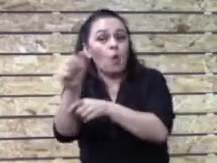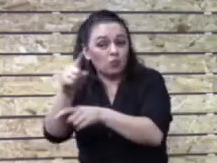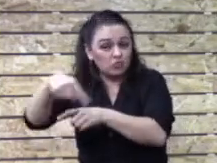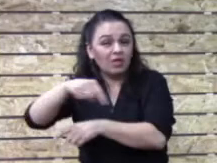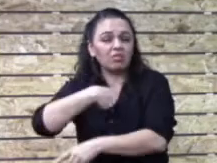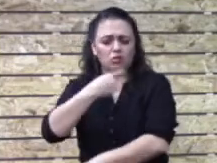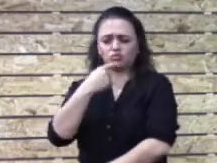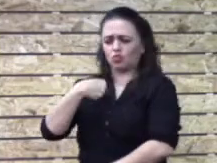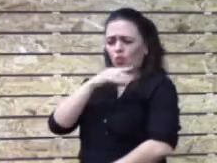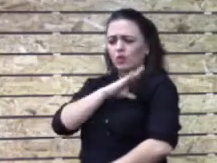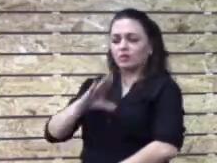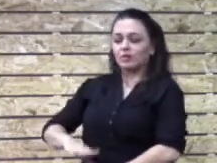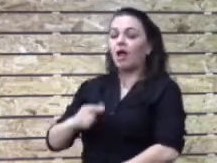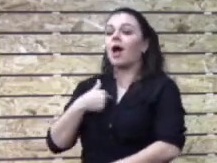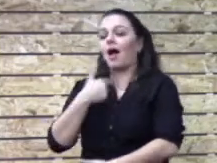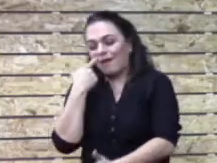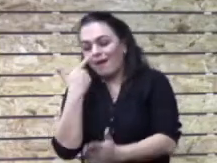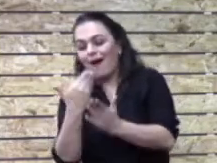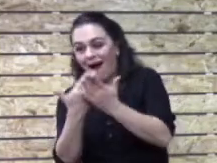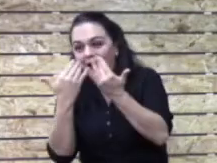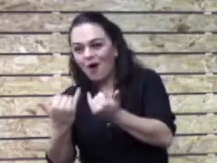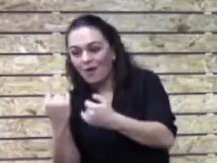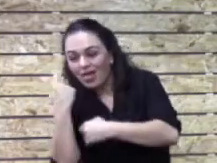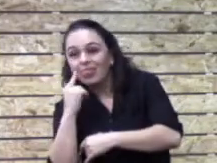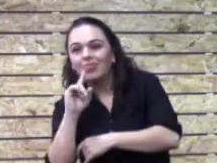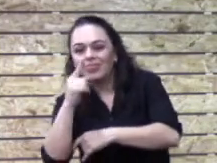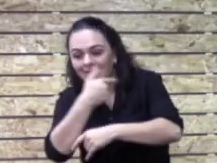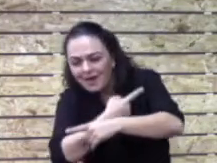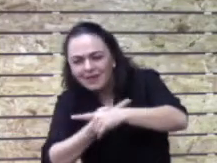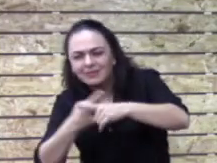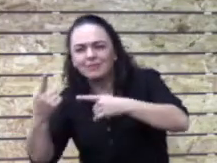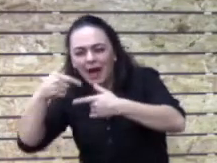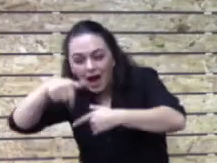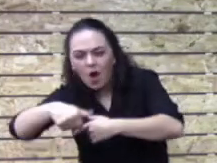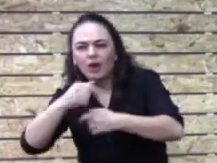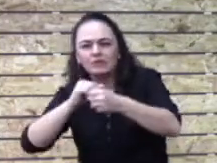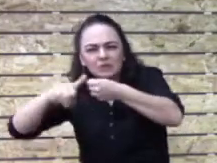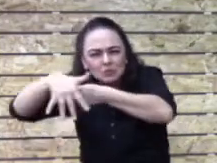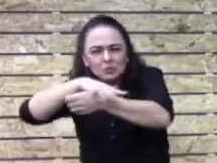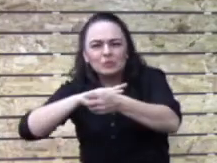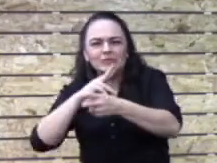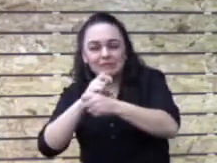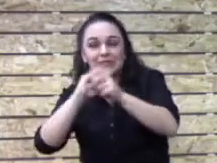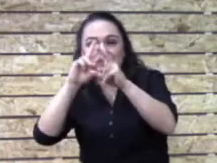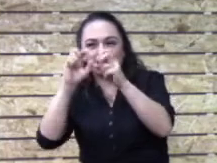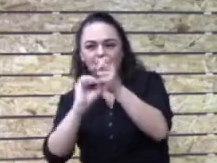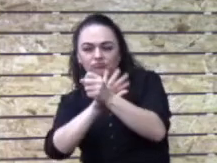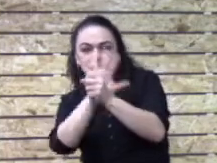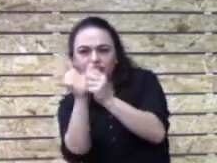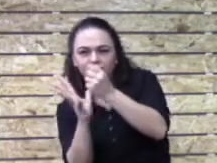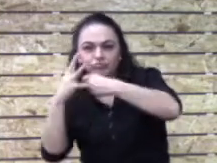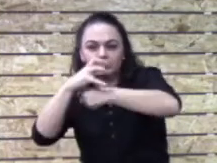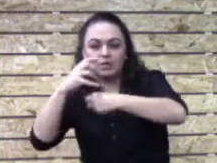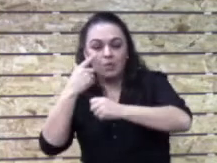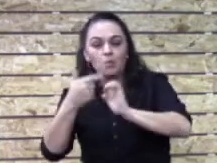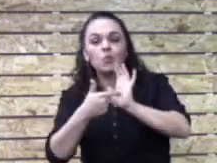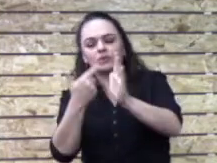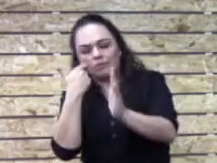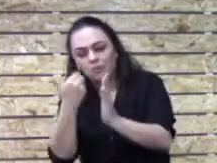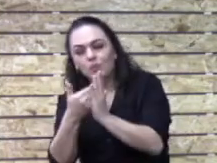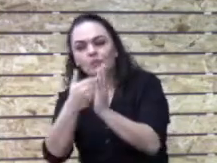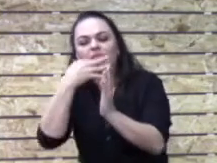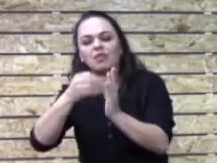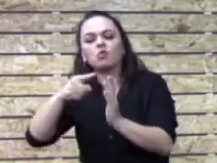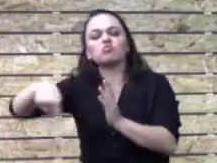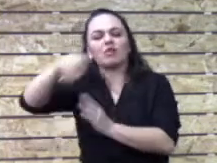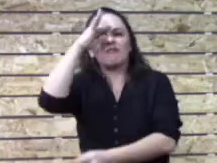fe. Estos son días que evidencian dónde está tu fe. Bueno, el poeta declara